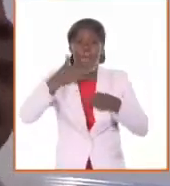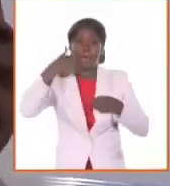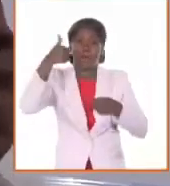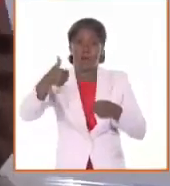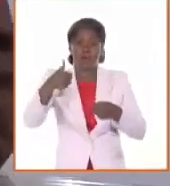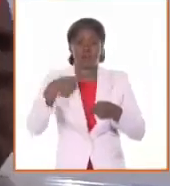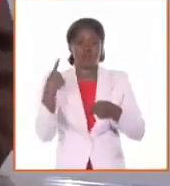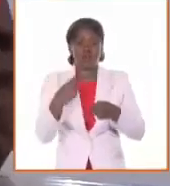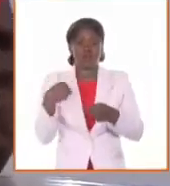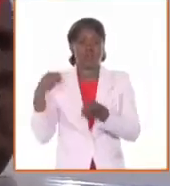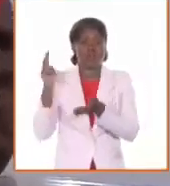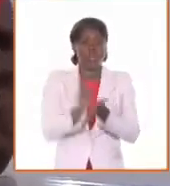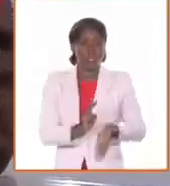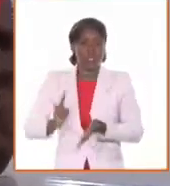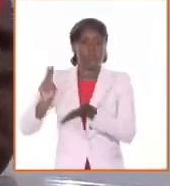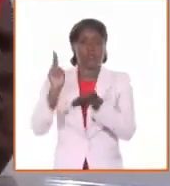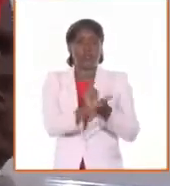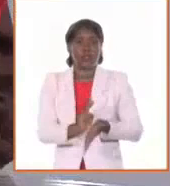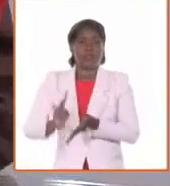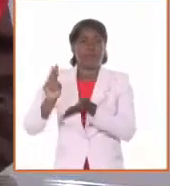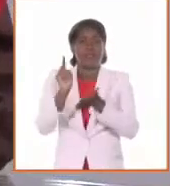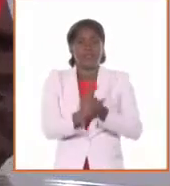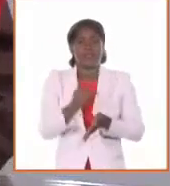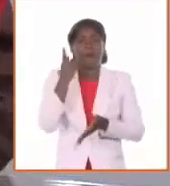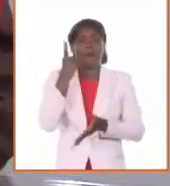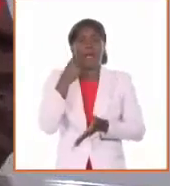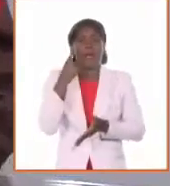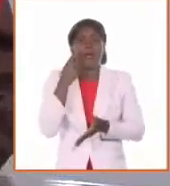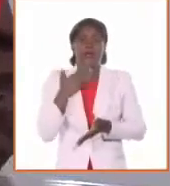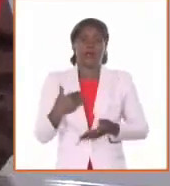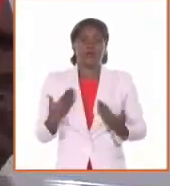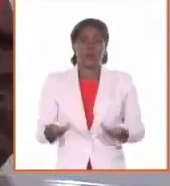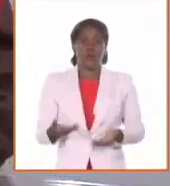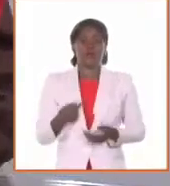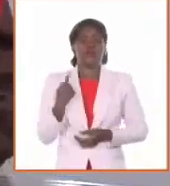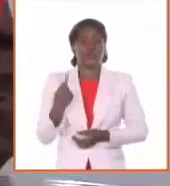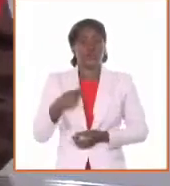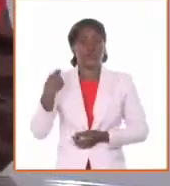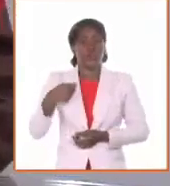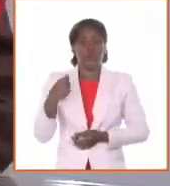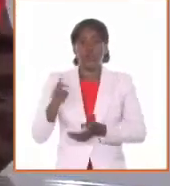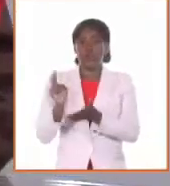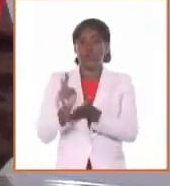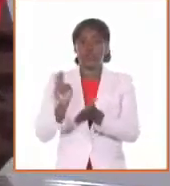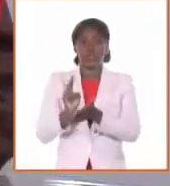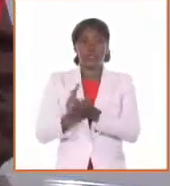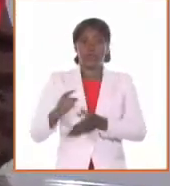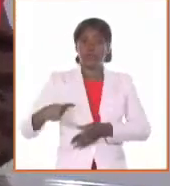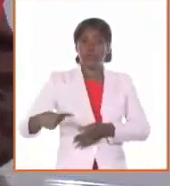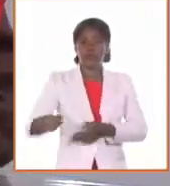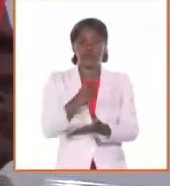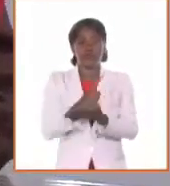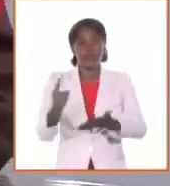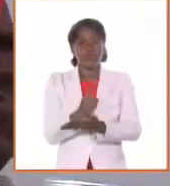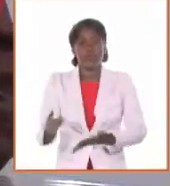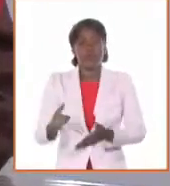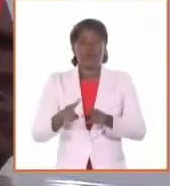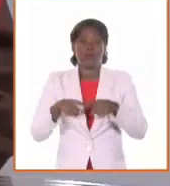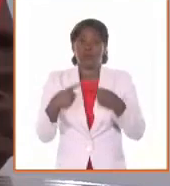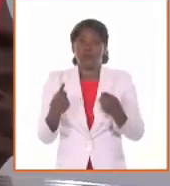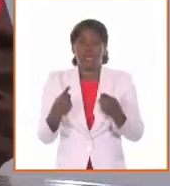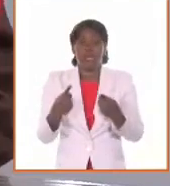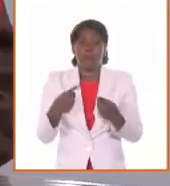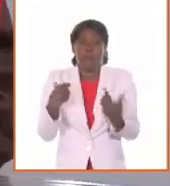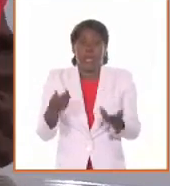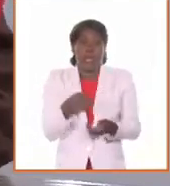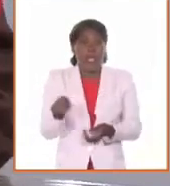más seguida sistemática en los territorios esto tenemos que incrementarlo y además es insustituible el intercambio que